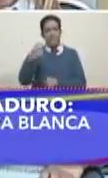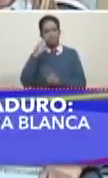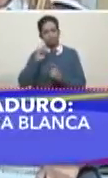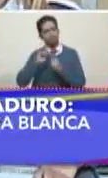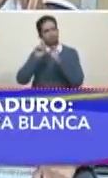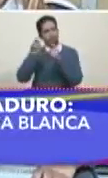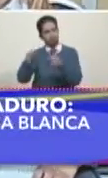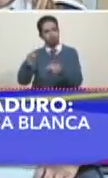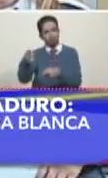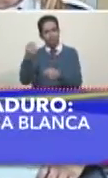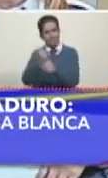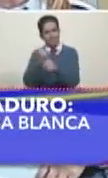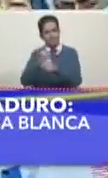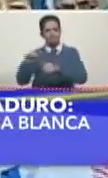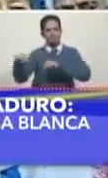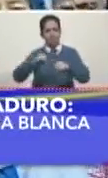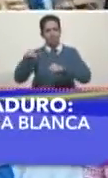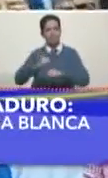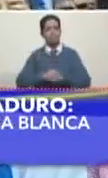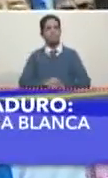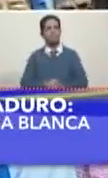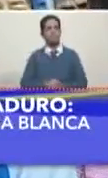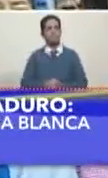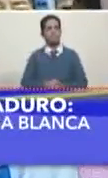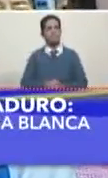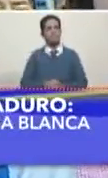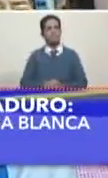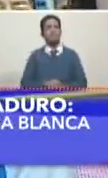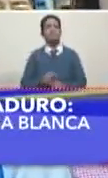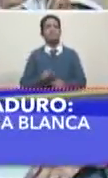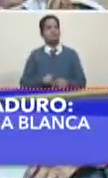Enrique. Winston Vallenilla, te ves.